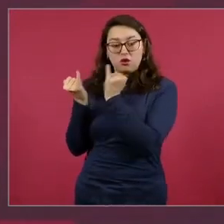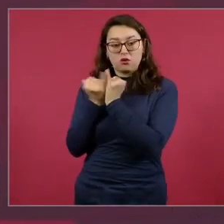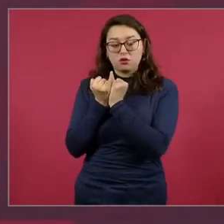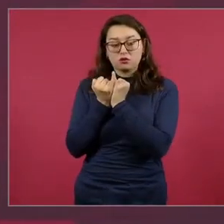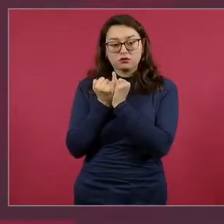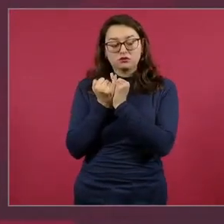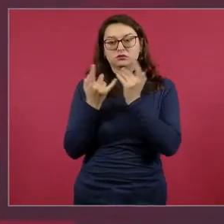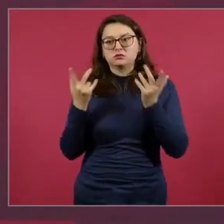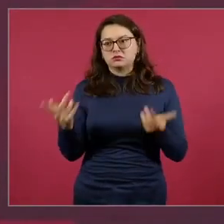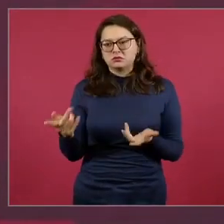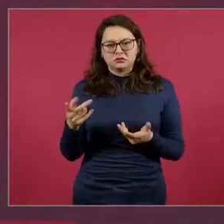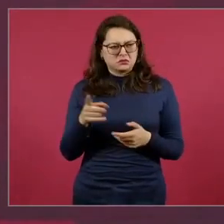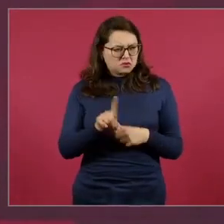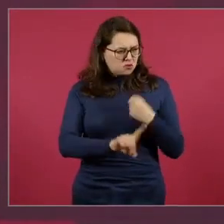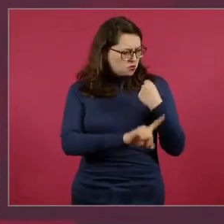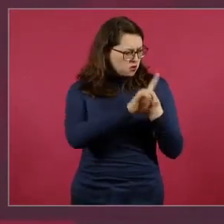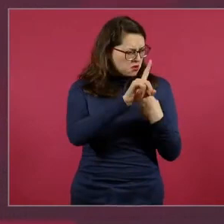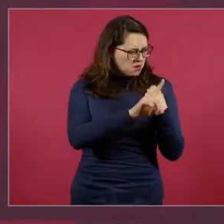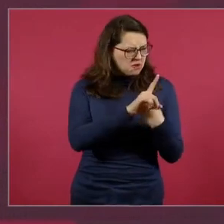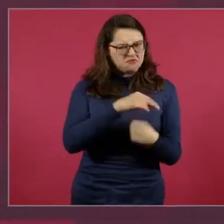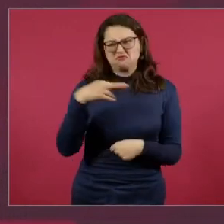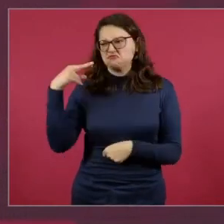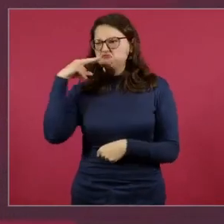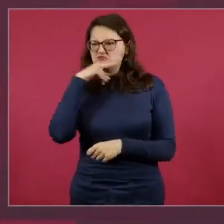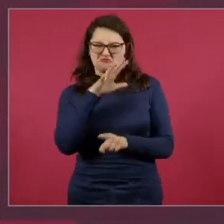todo lo quieren resolver con el uso de la fuerza.